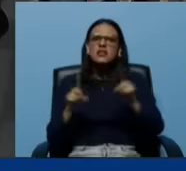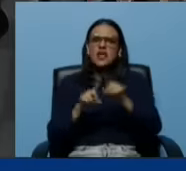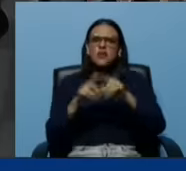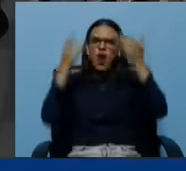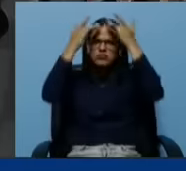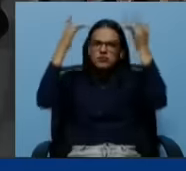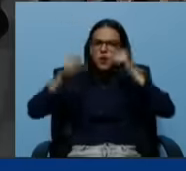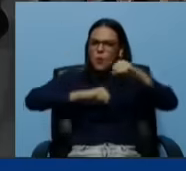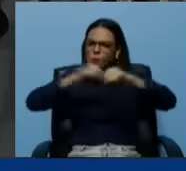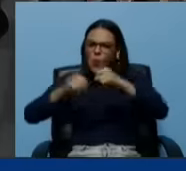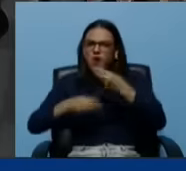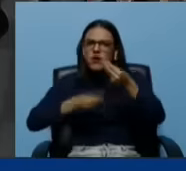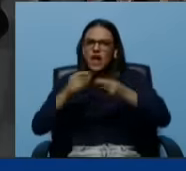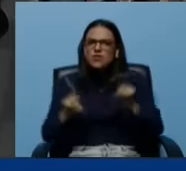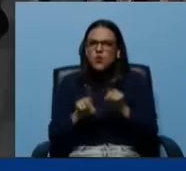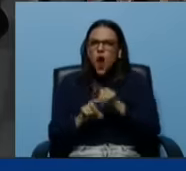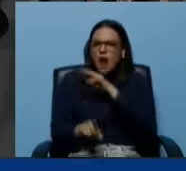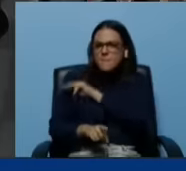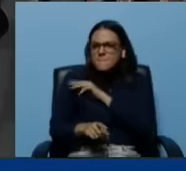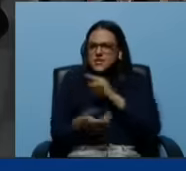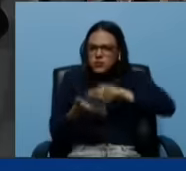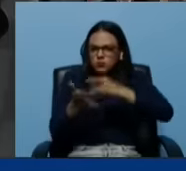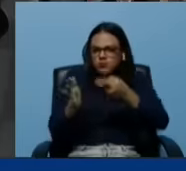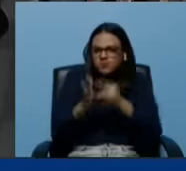con una misión de observación